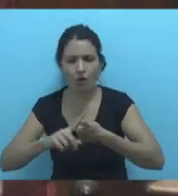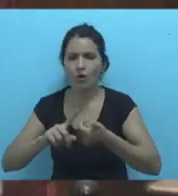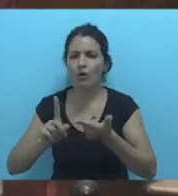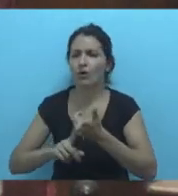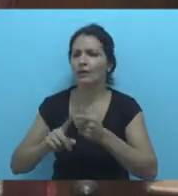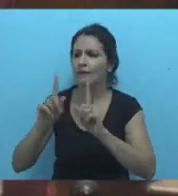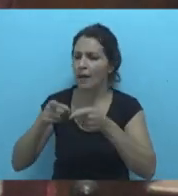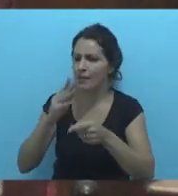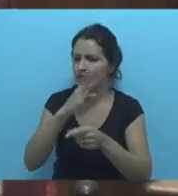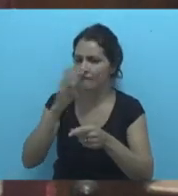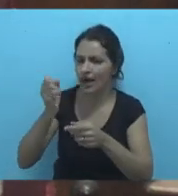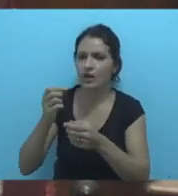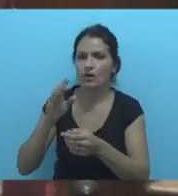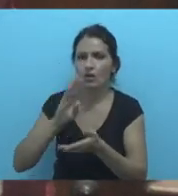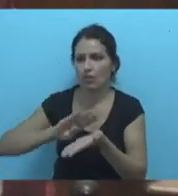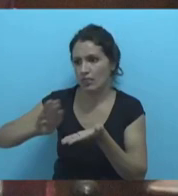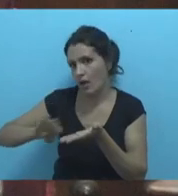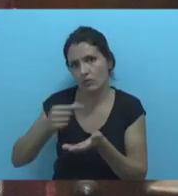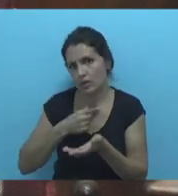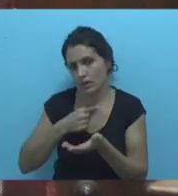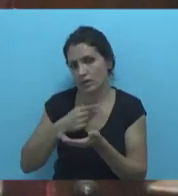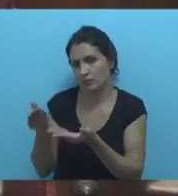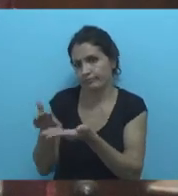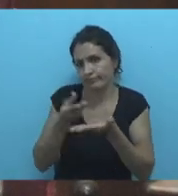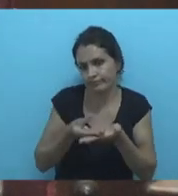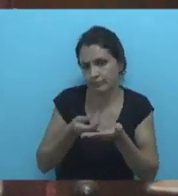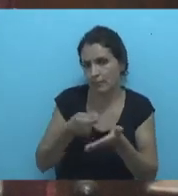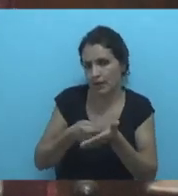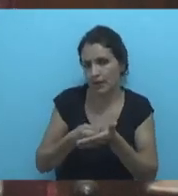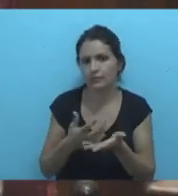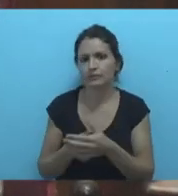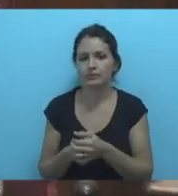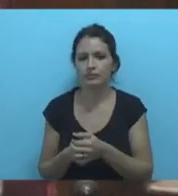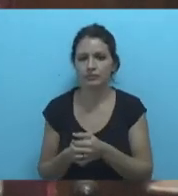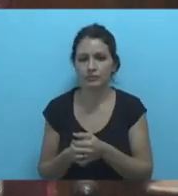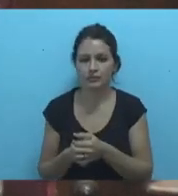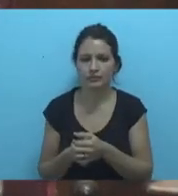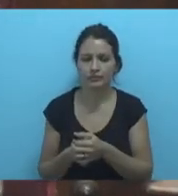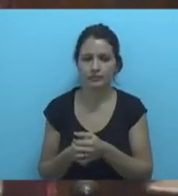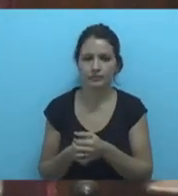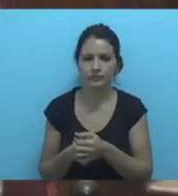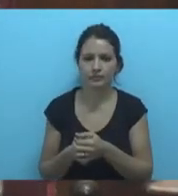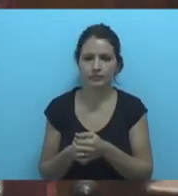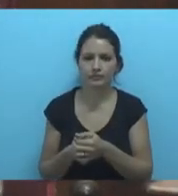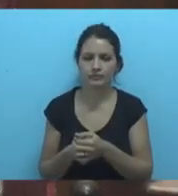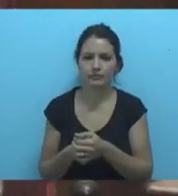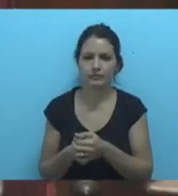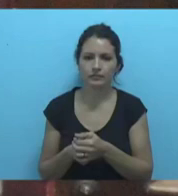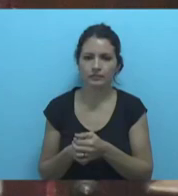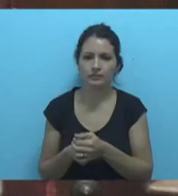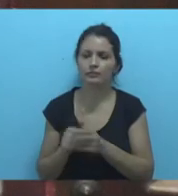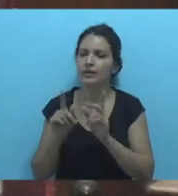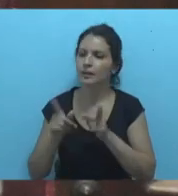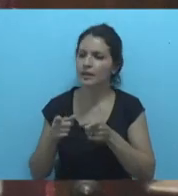las acreencias que se le debe, que en definitiva son una deuda que tiene con todos los argentinos, con cada uno de nosotros también, sino porque además creen que es